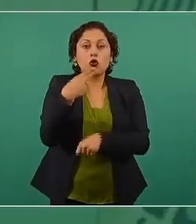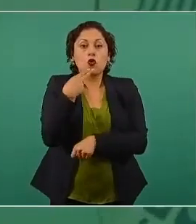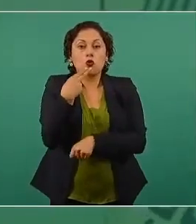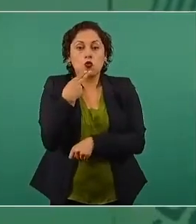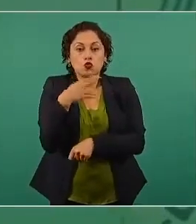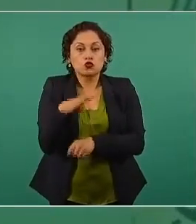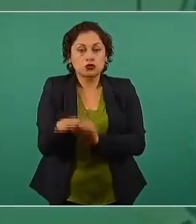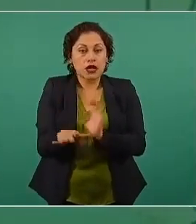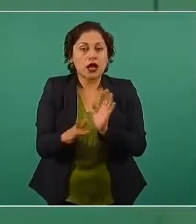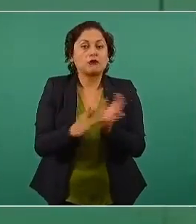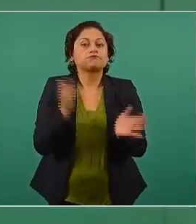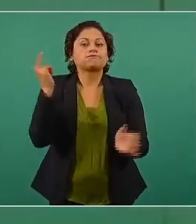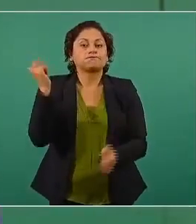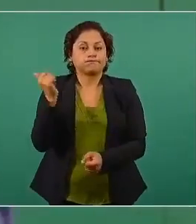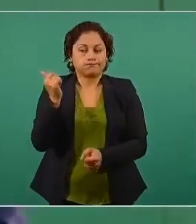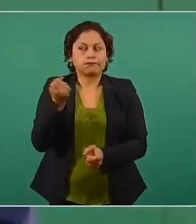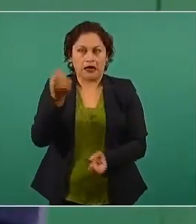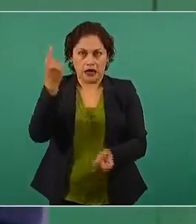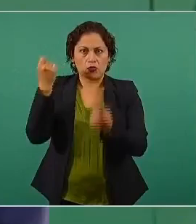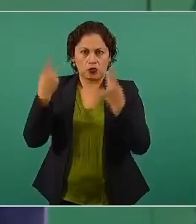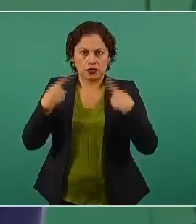salen personalidades, ¿no?,